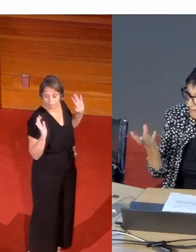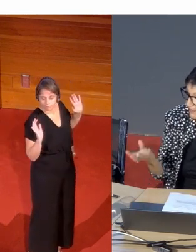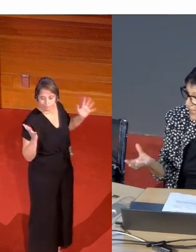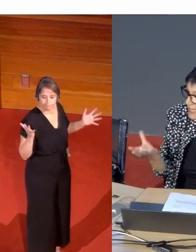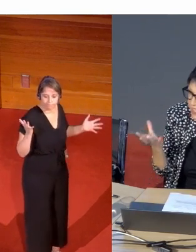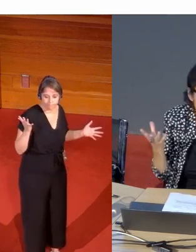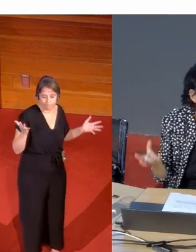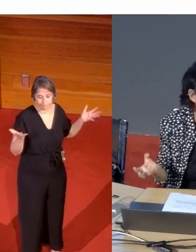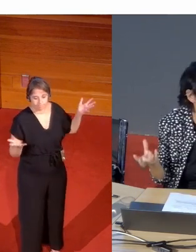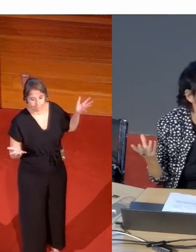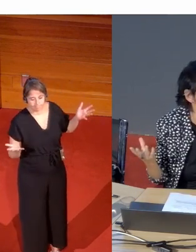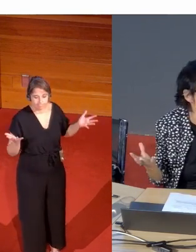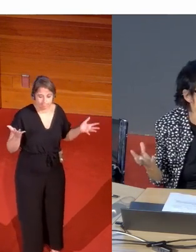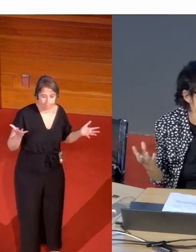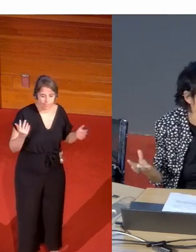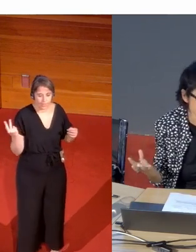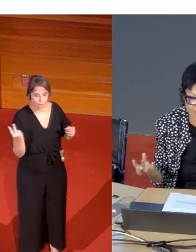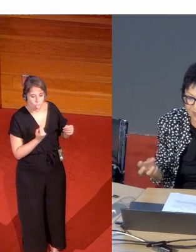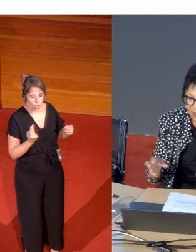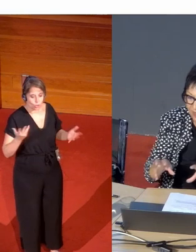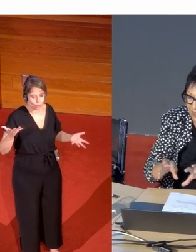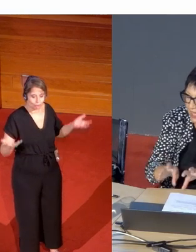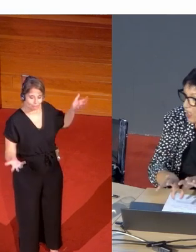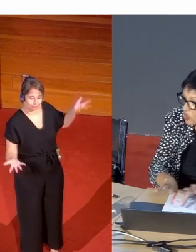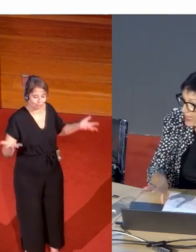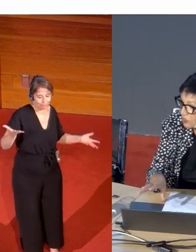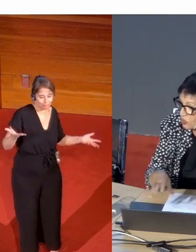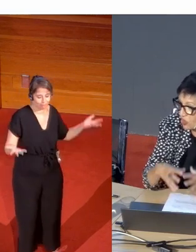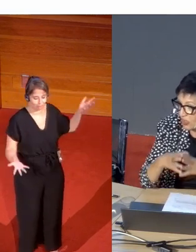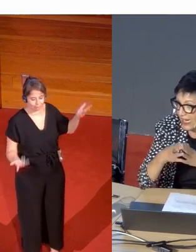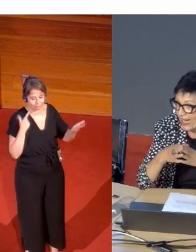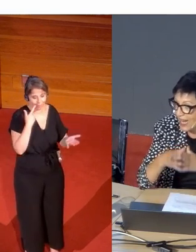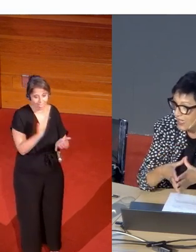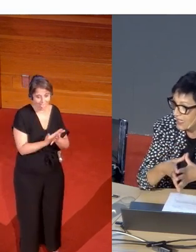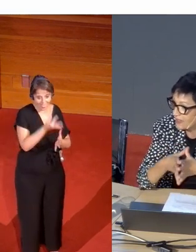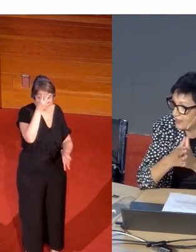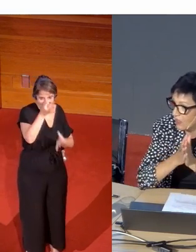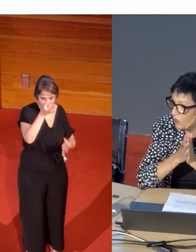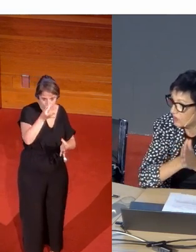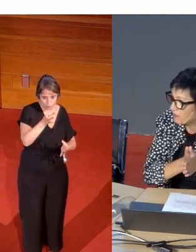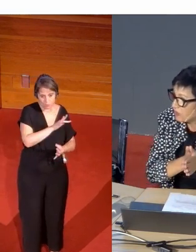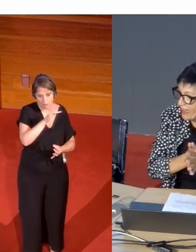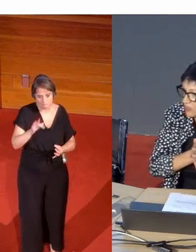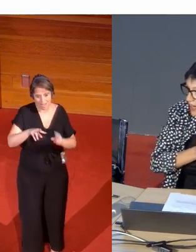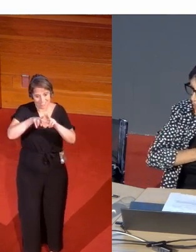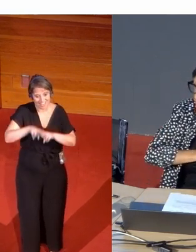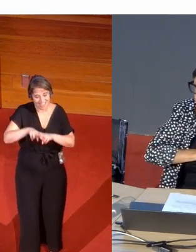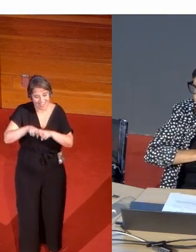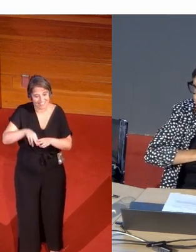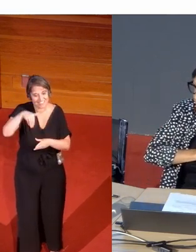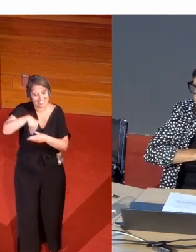entonces Esas son las dos piezas que los datos y el análisis del comportamiento